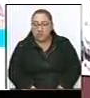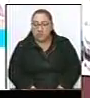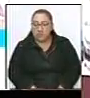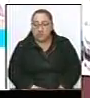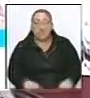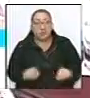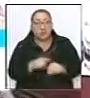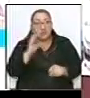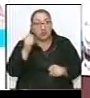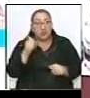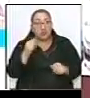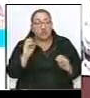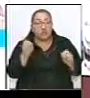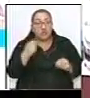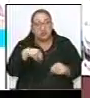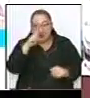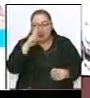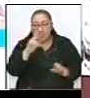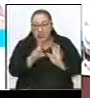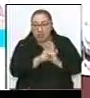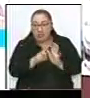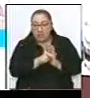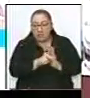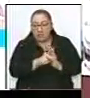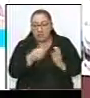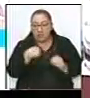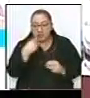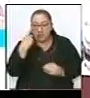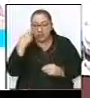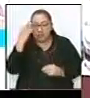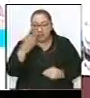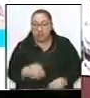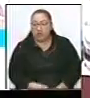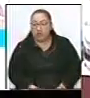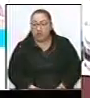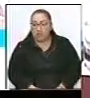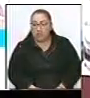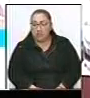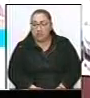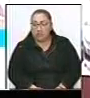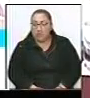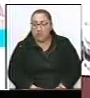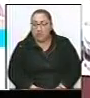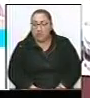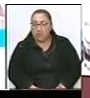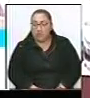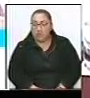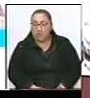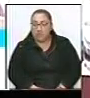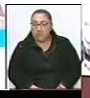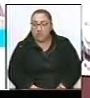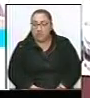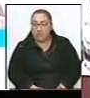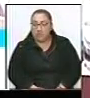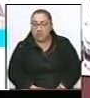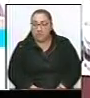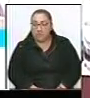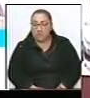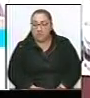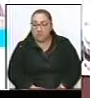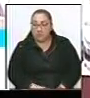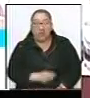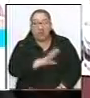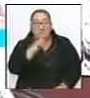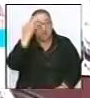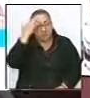de que esas leyes tienen que ser pensando en un futuro, y sin pensar de que un poder como el Ejecutivo